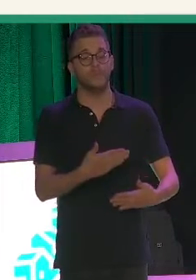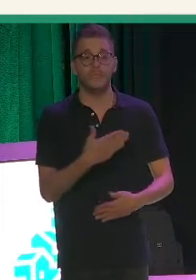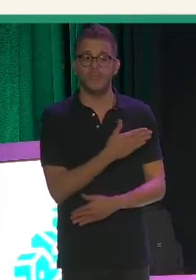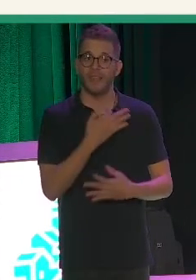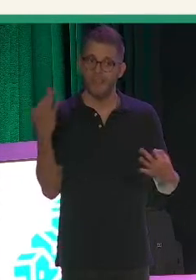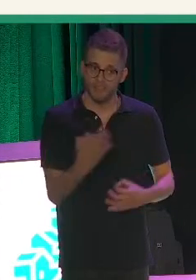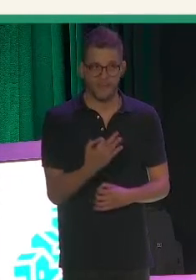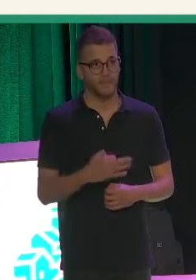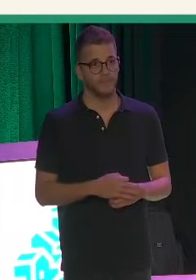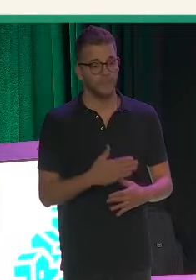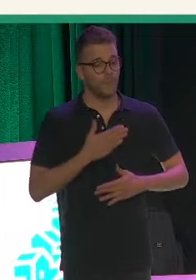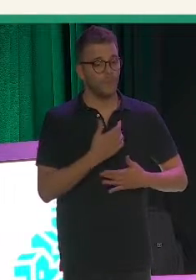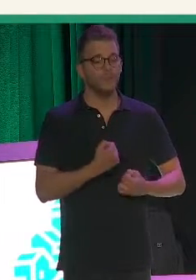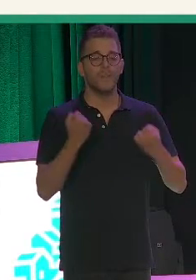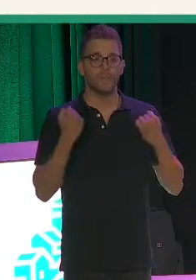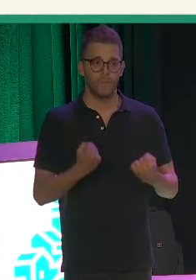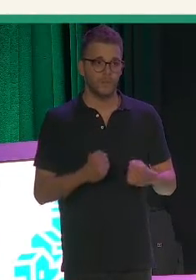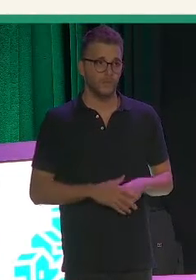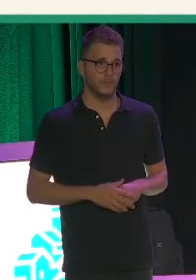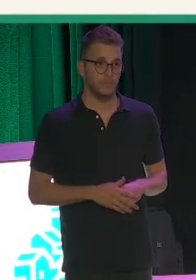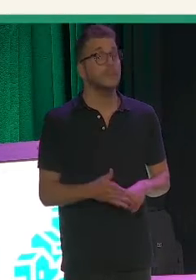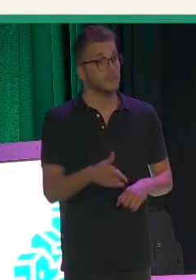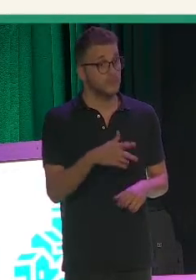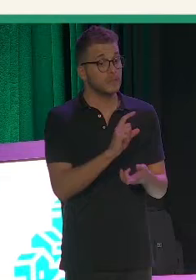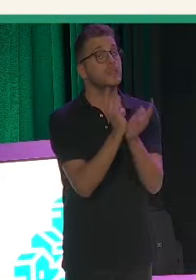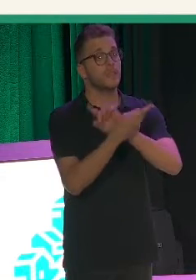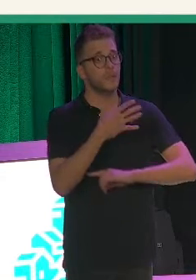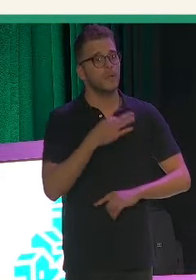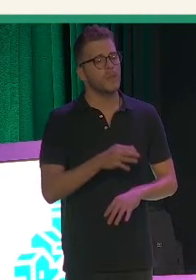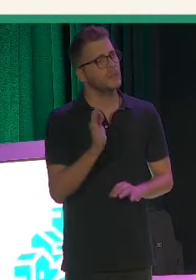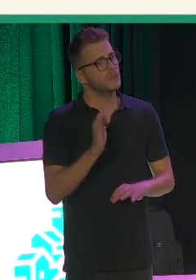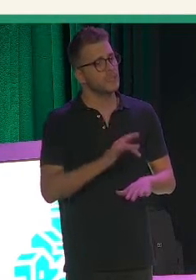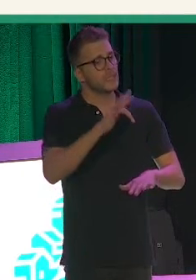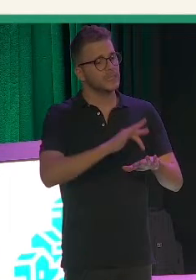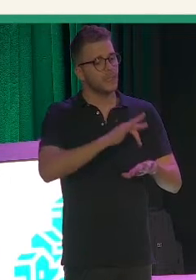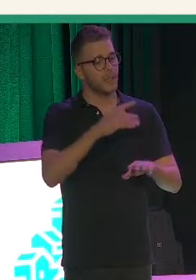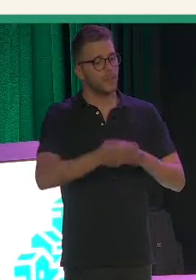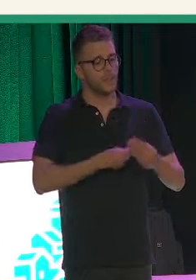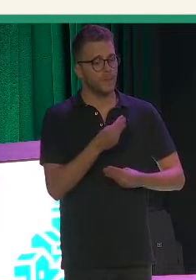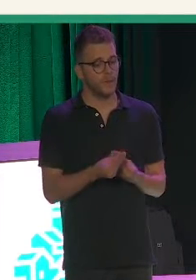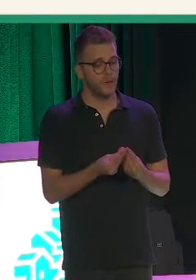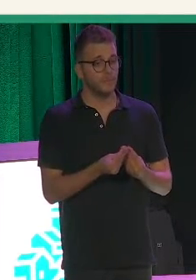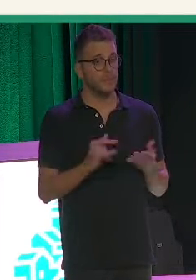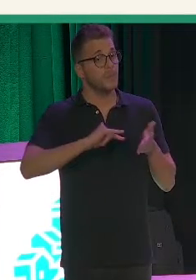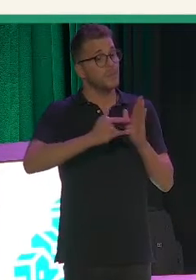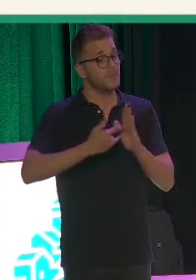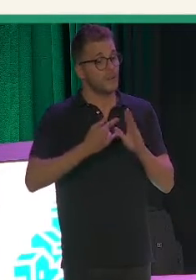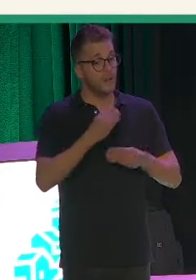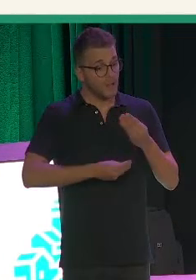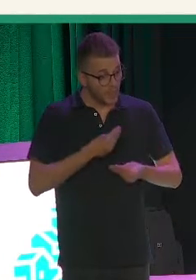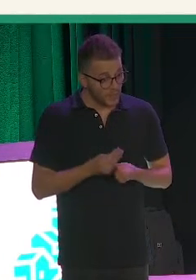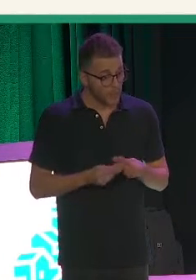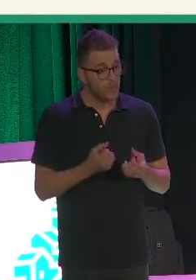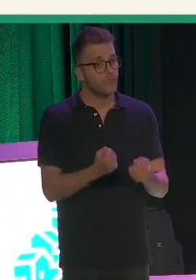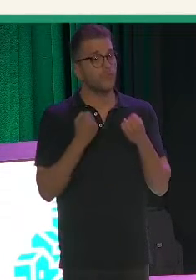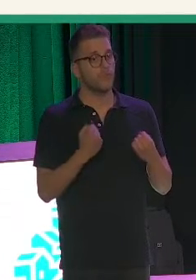problema. Voluntad firme. Y se puede, es verdad que con sensibilidad, pero hay que tener un plan de acción común, contundente, y desde luego